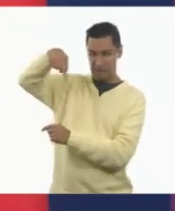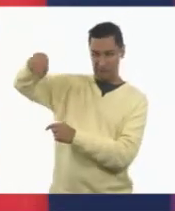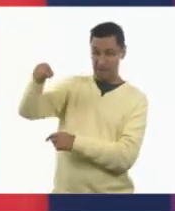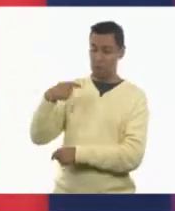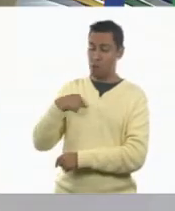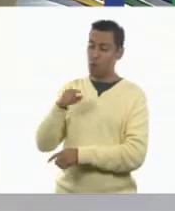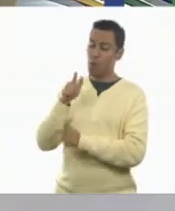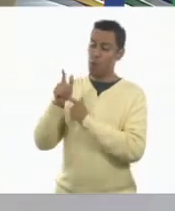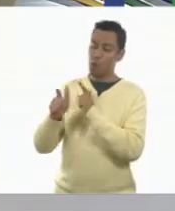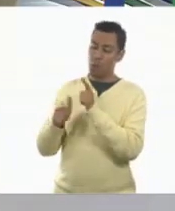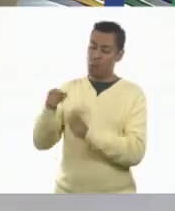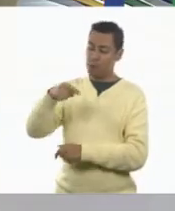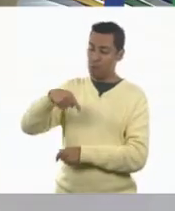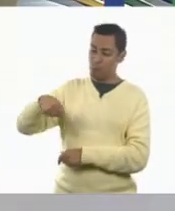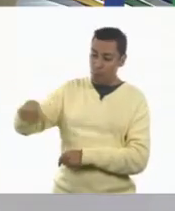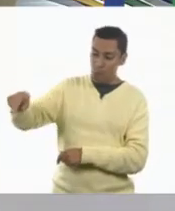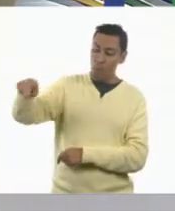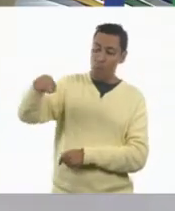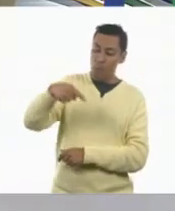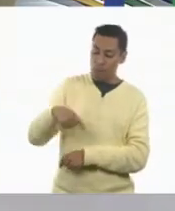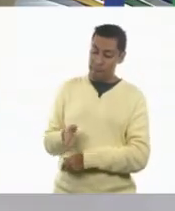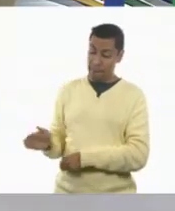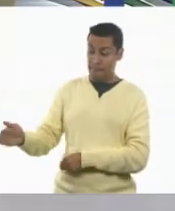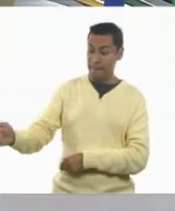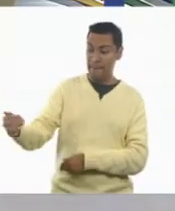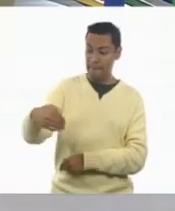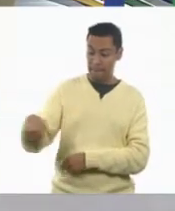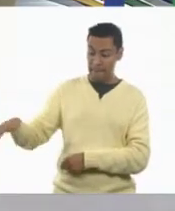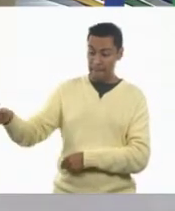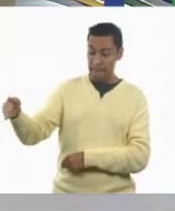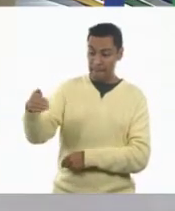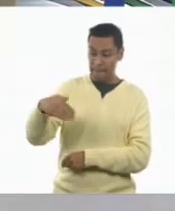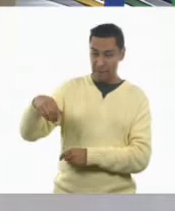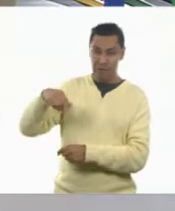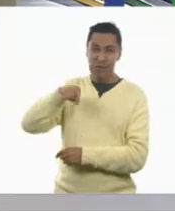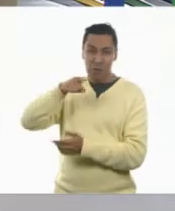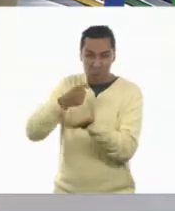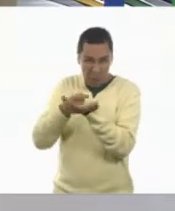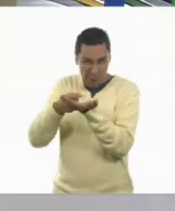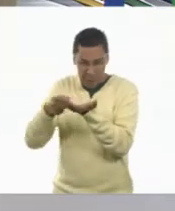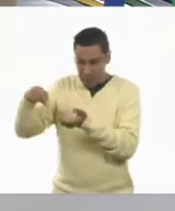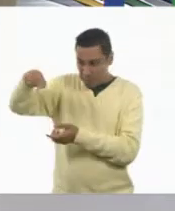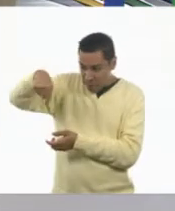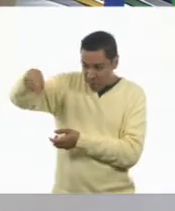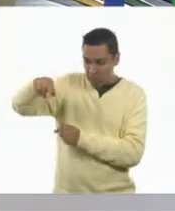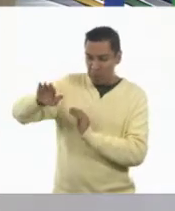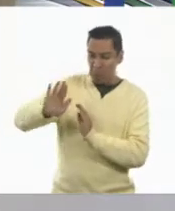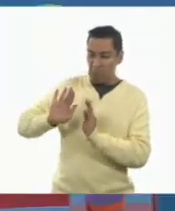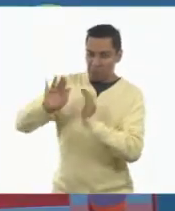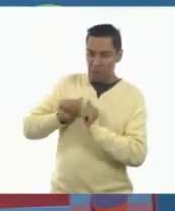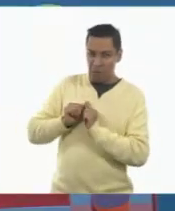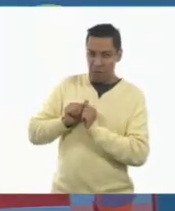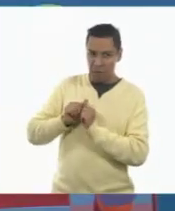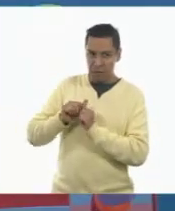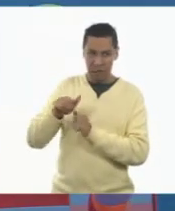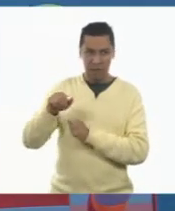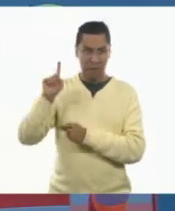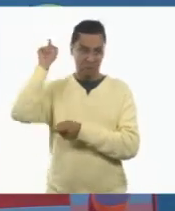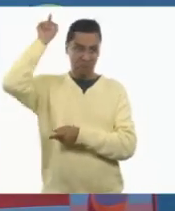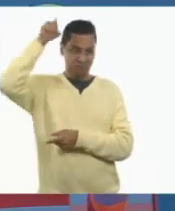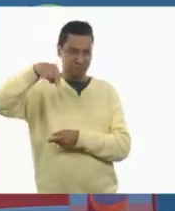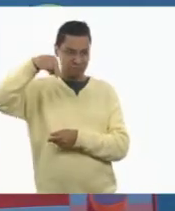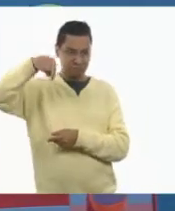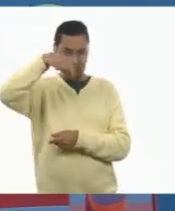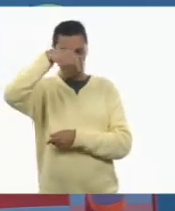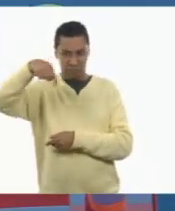remover las aguas. Al llegar al punto donde se balanceaba el gusano, empujó con una piedrecita y creyó que con ello estaba sujetado